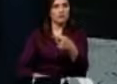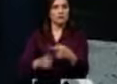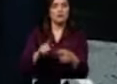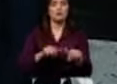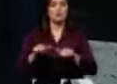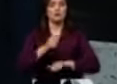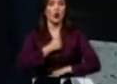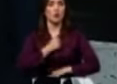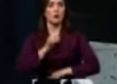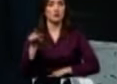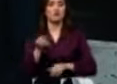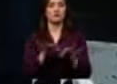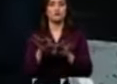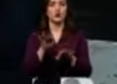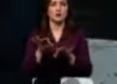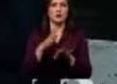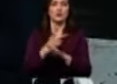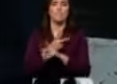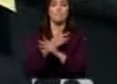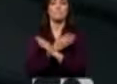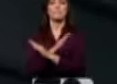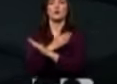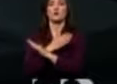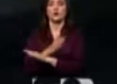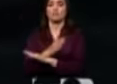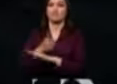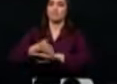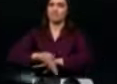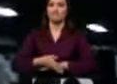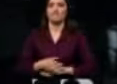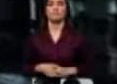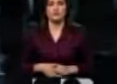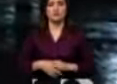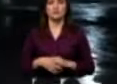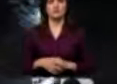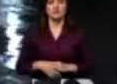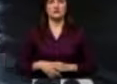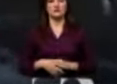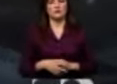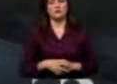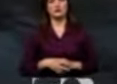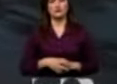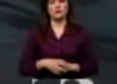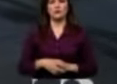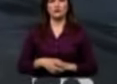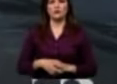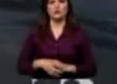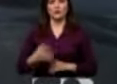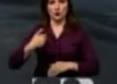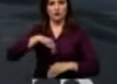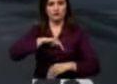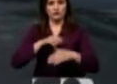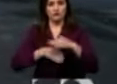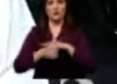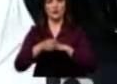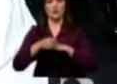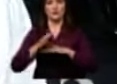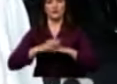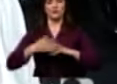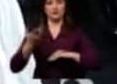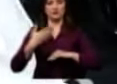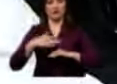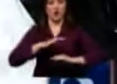de la edificación explica las medidas de prevención que tomarán ante posibles lluvias. Acá a la entrada vamos a poner los costalillos, vamos